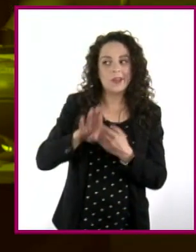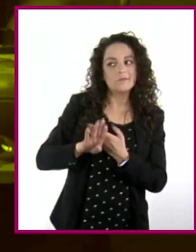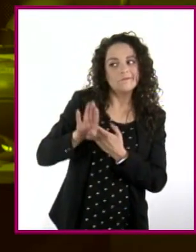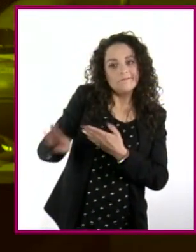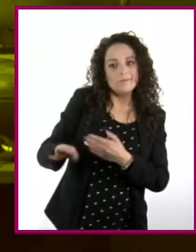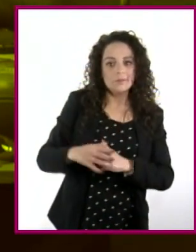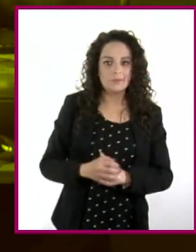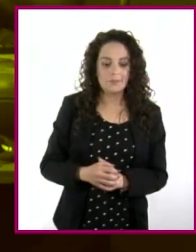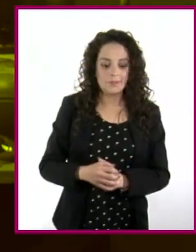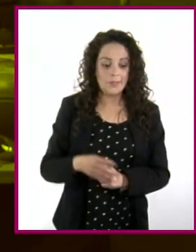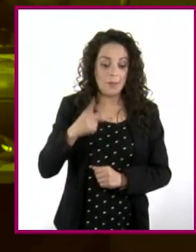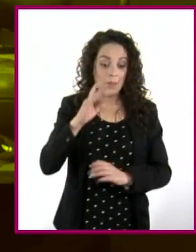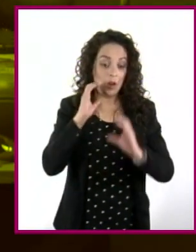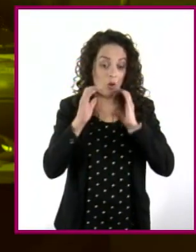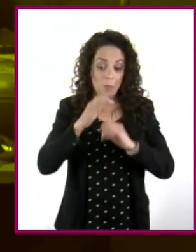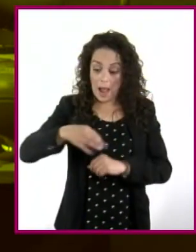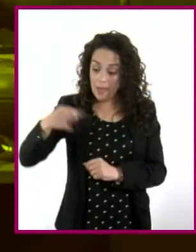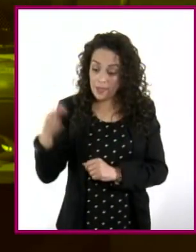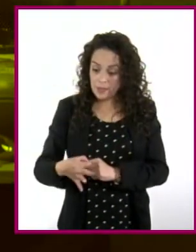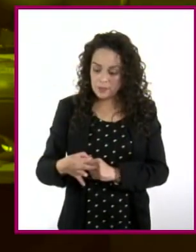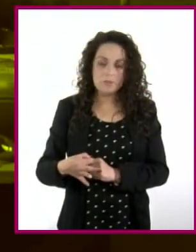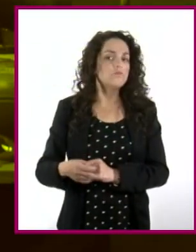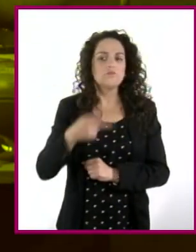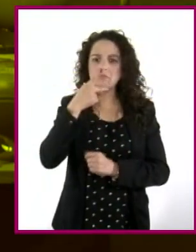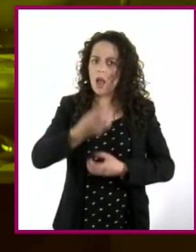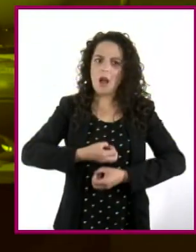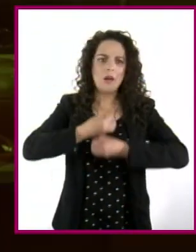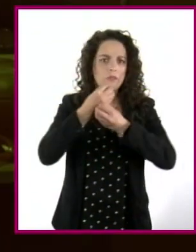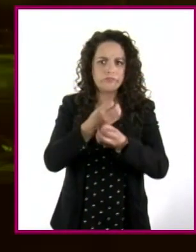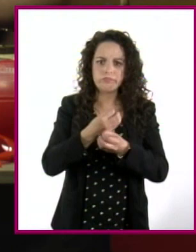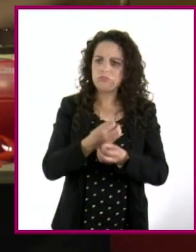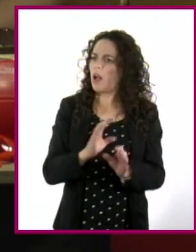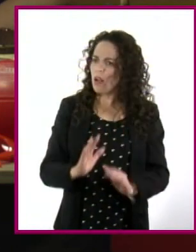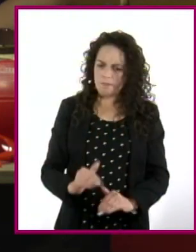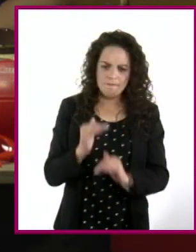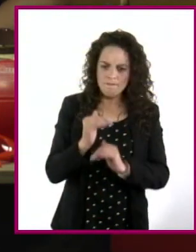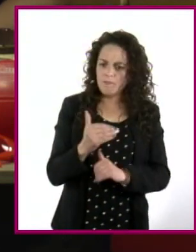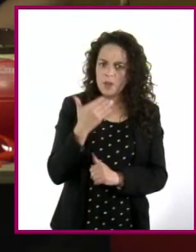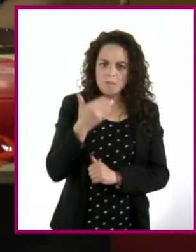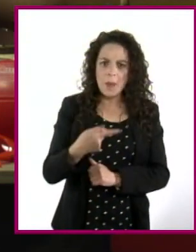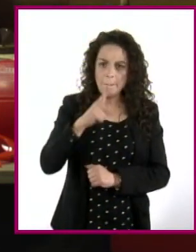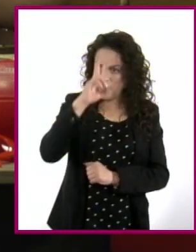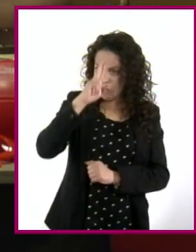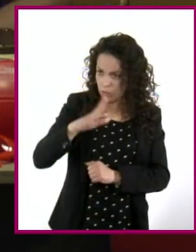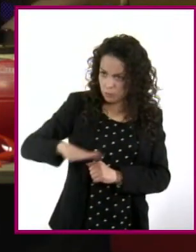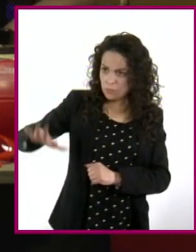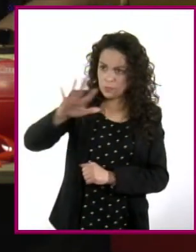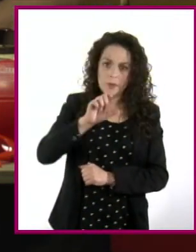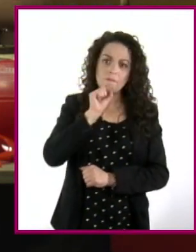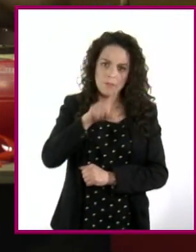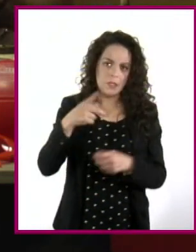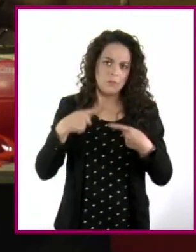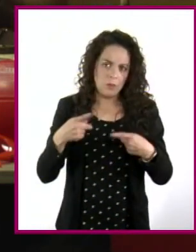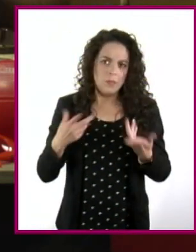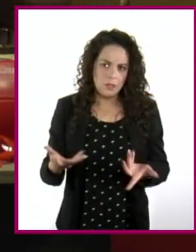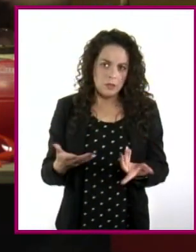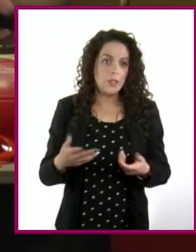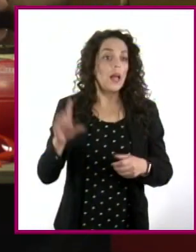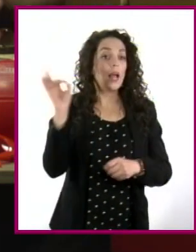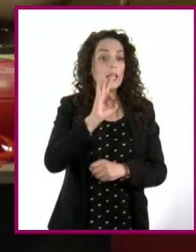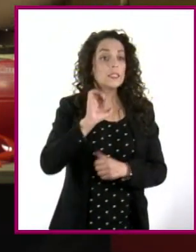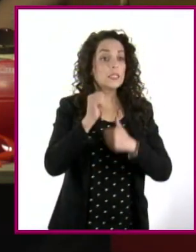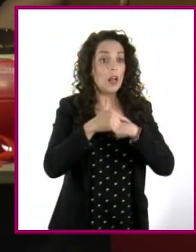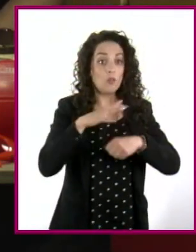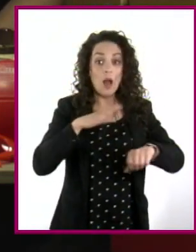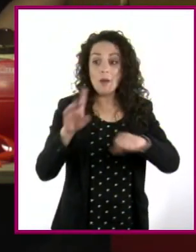comunicador asertivo no se anda con rodeos, se expresa y pone sus límites, pero respetando el de los demás. Resuelve los problemas tan pronto como se